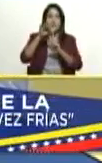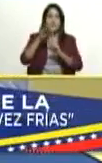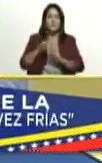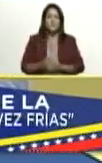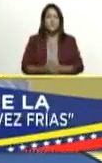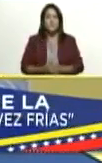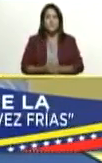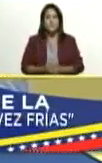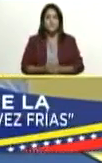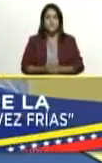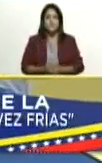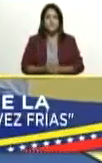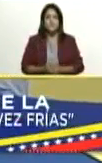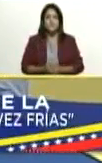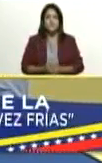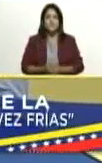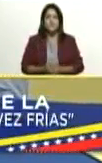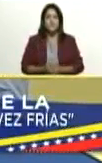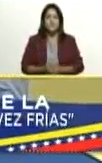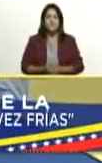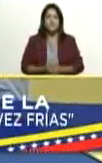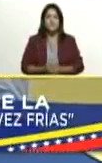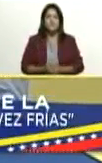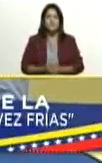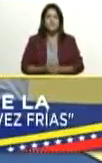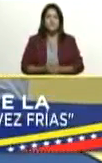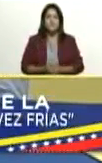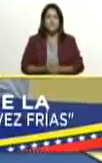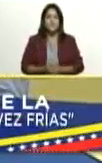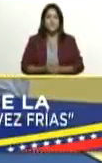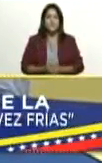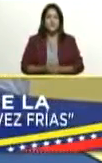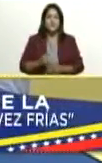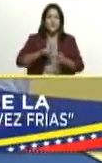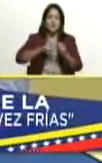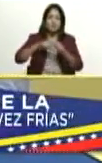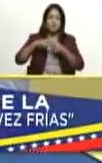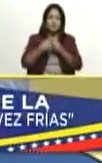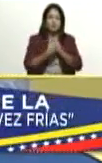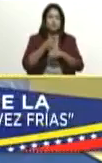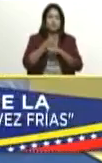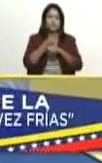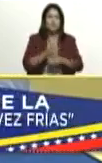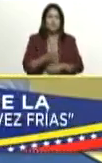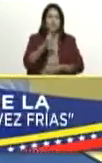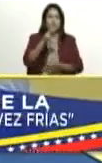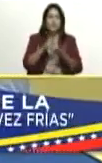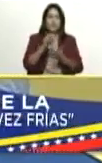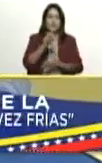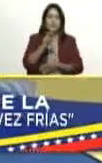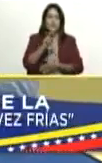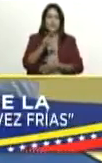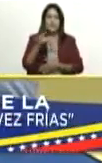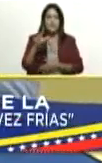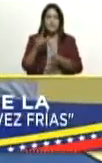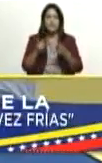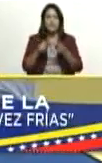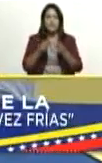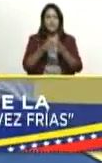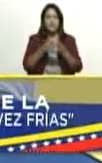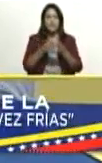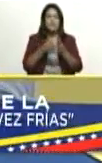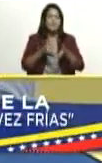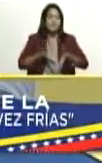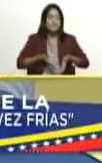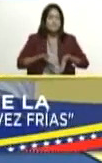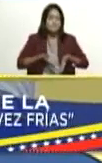técnicos superiores universitarios que conformamos la promoción 2023